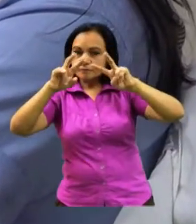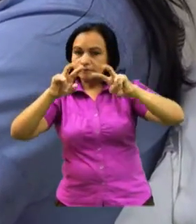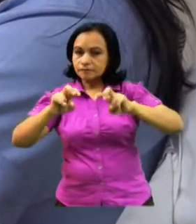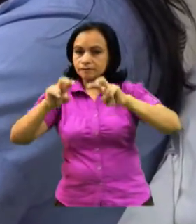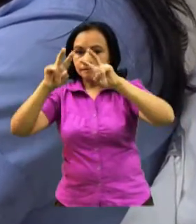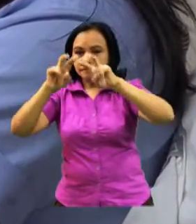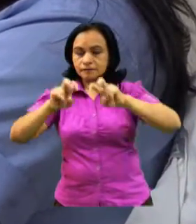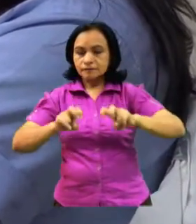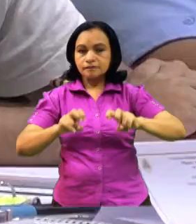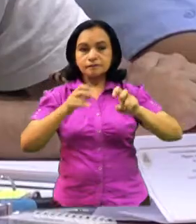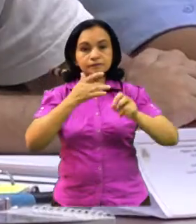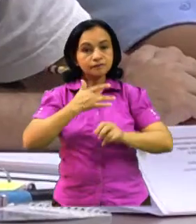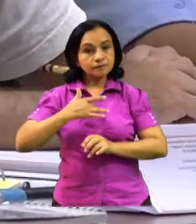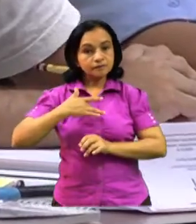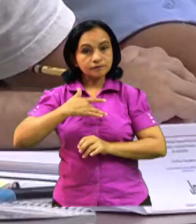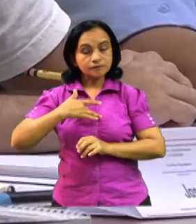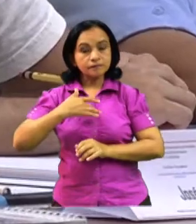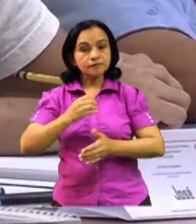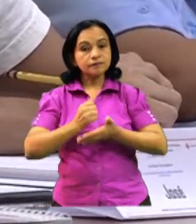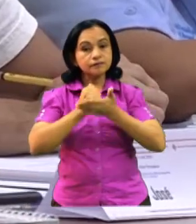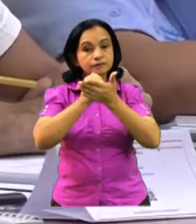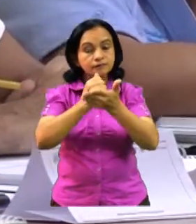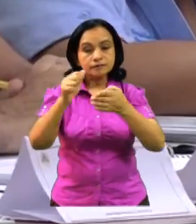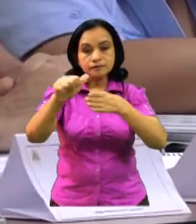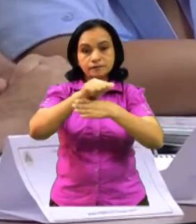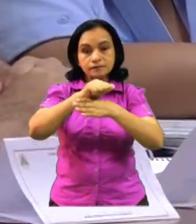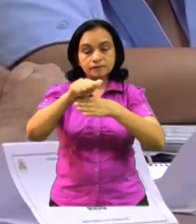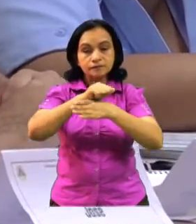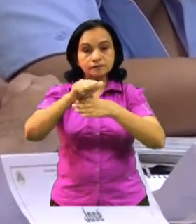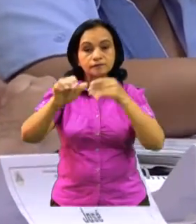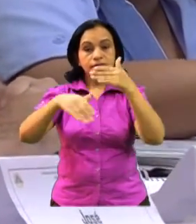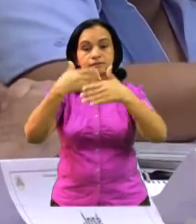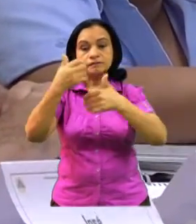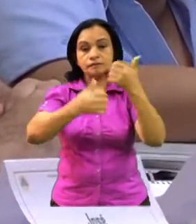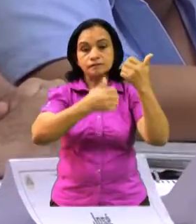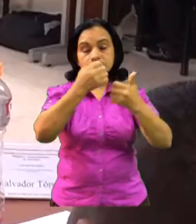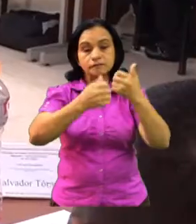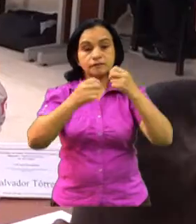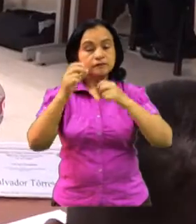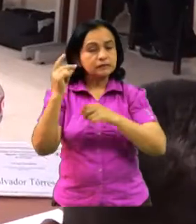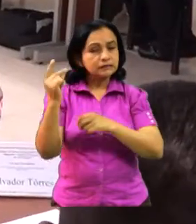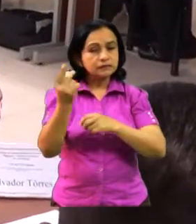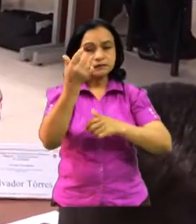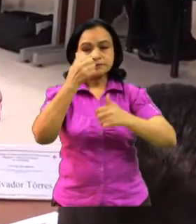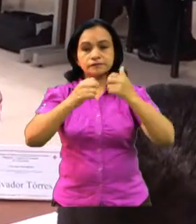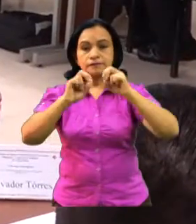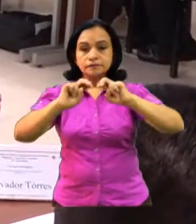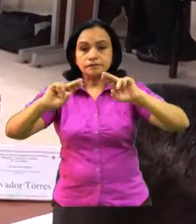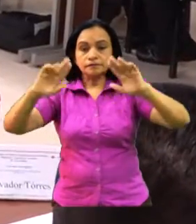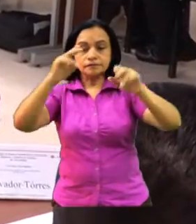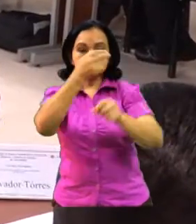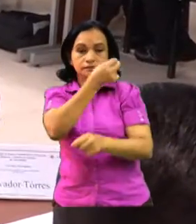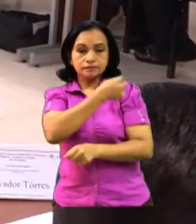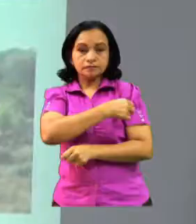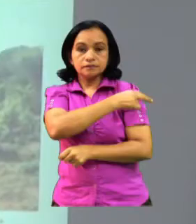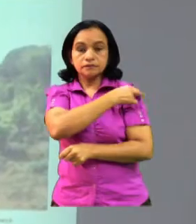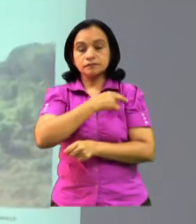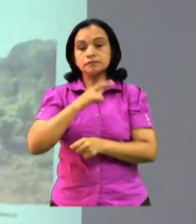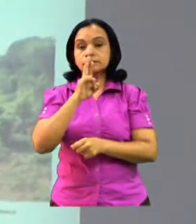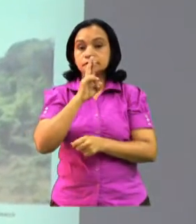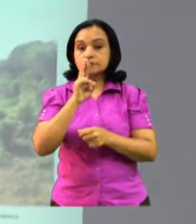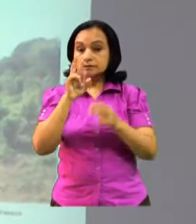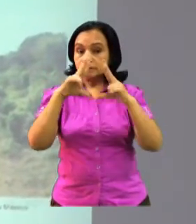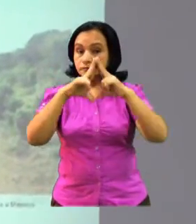daños y análisis de necesidades a fin de ponerlo en práctica al momento de una situación de emergencia. Para Cruz Roja Nicaragüense,